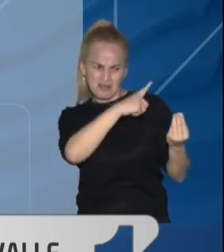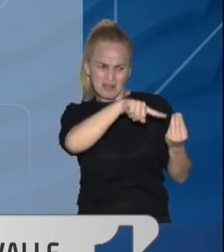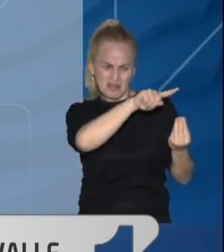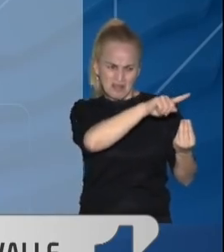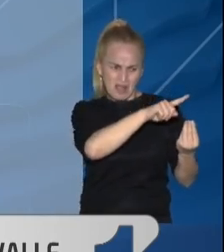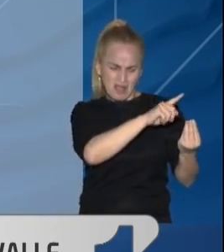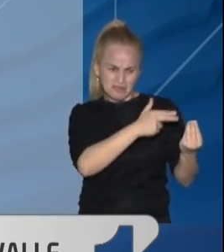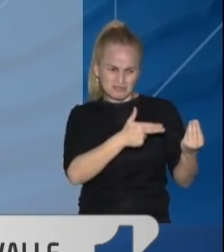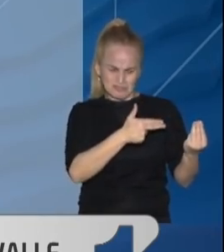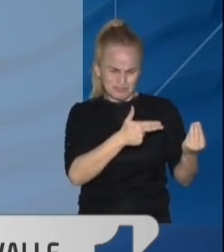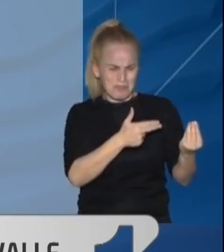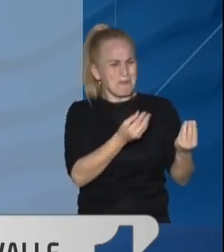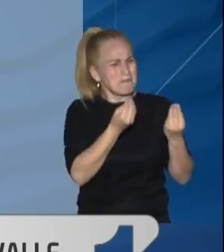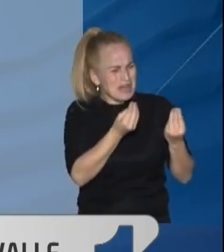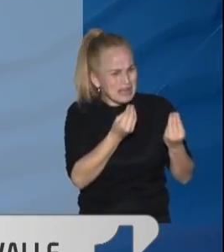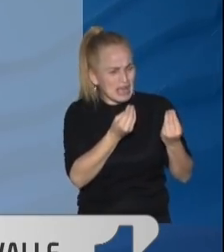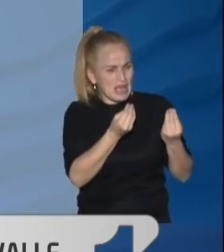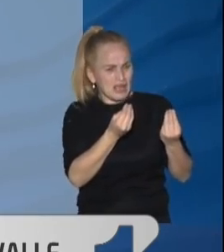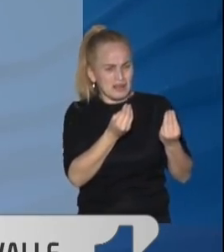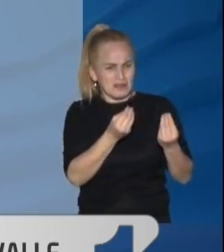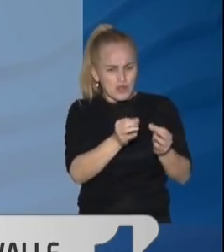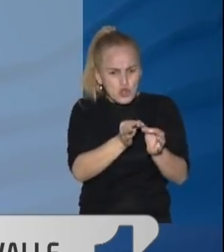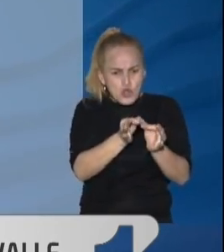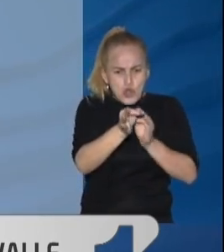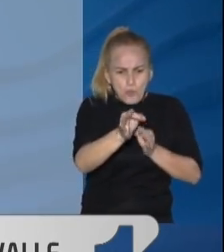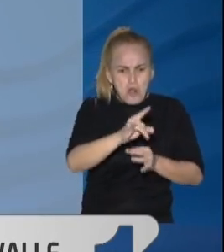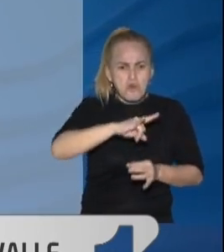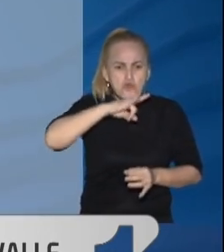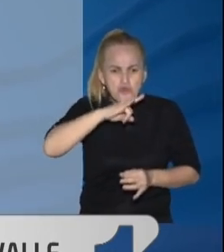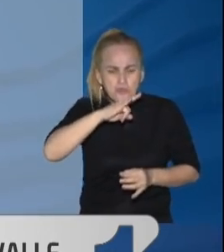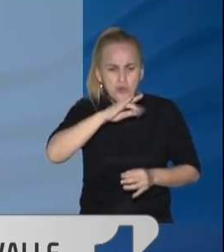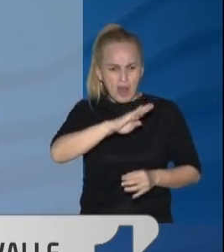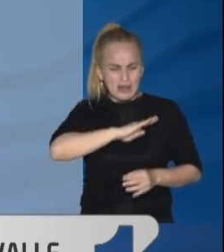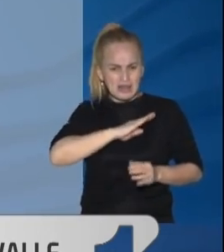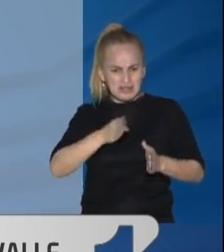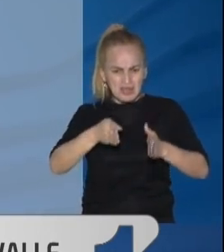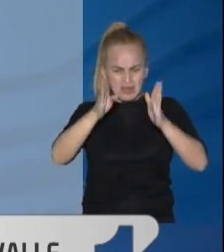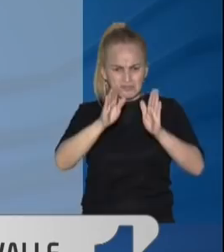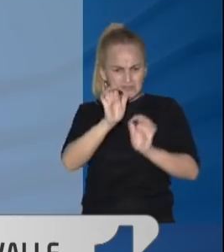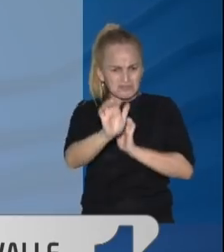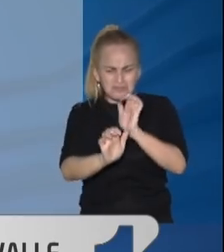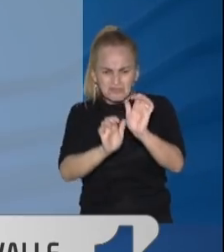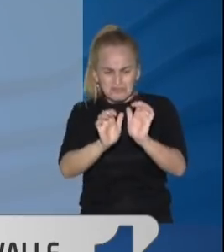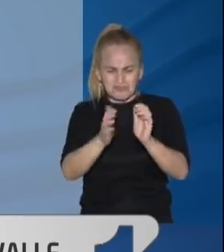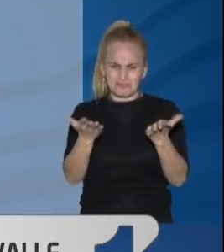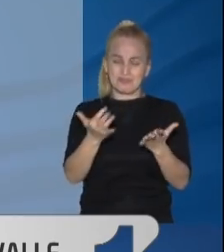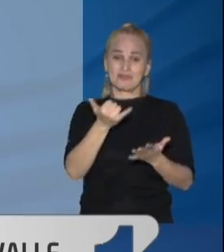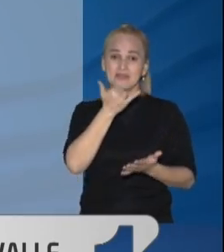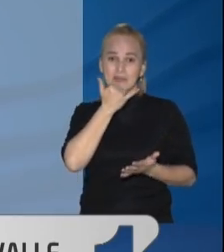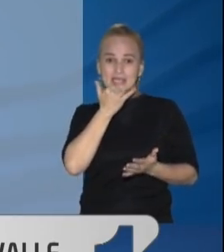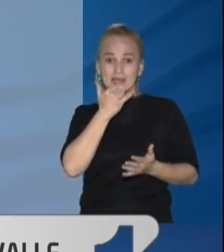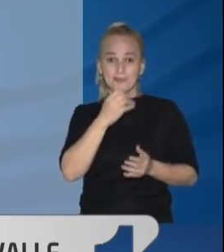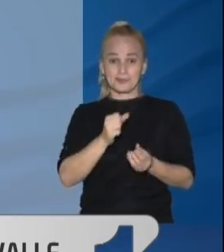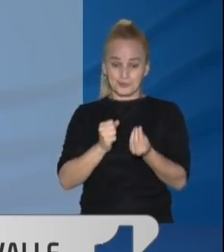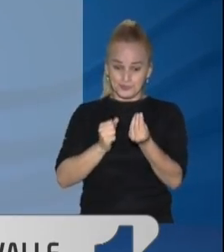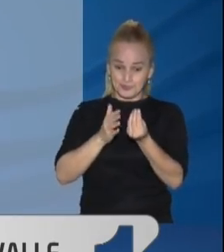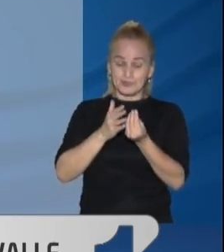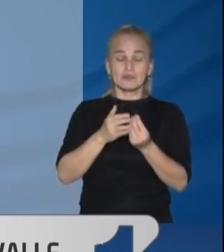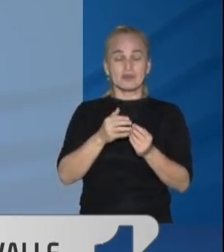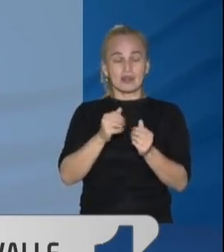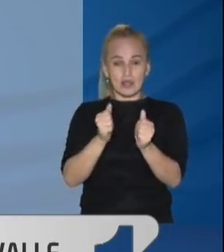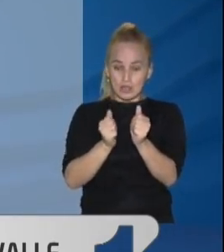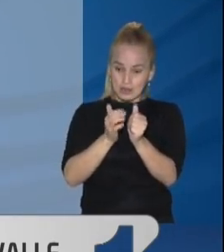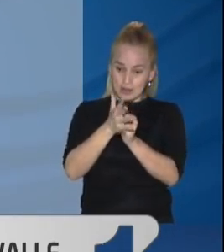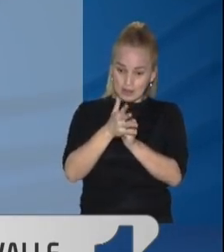no protegen a los ciudadanos y a la alcaldía de Yumbo? El ejército ya respondió, dijo que en un comunicado respondió que en ningún